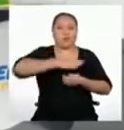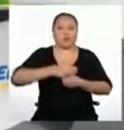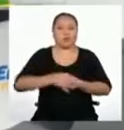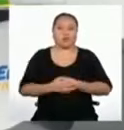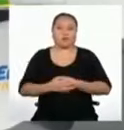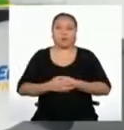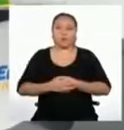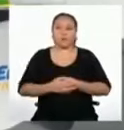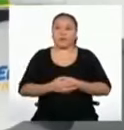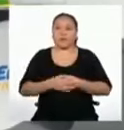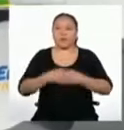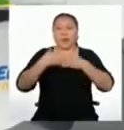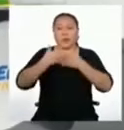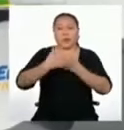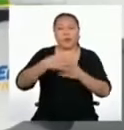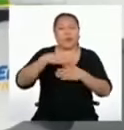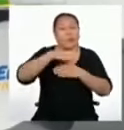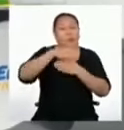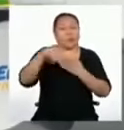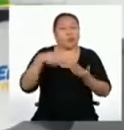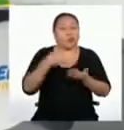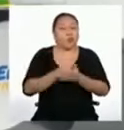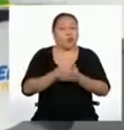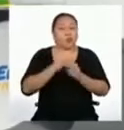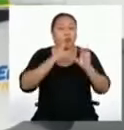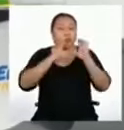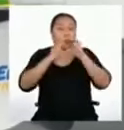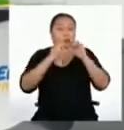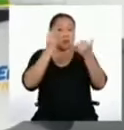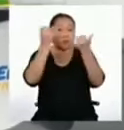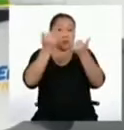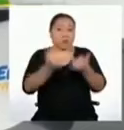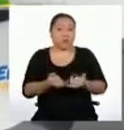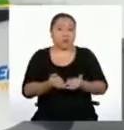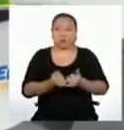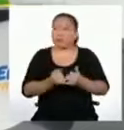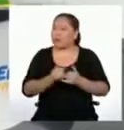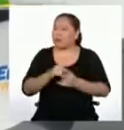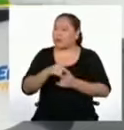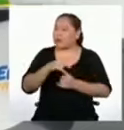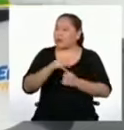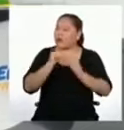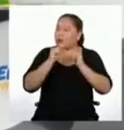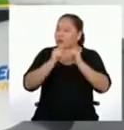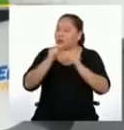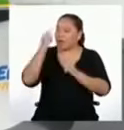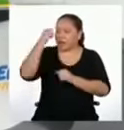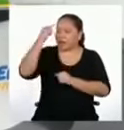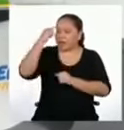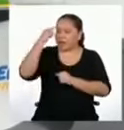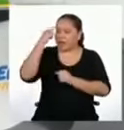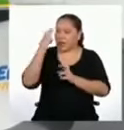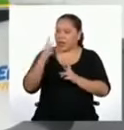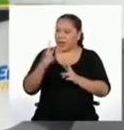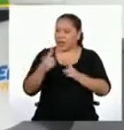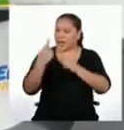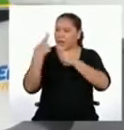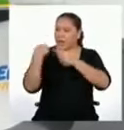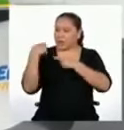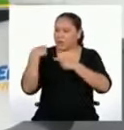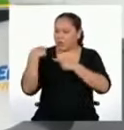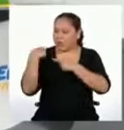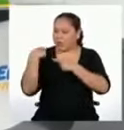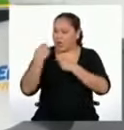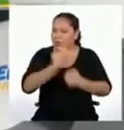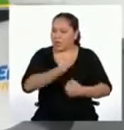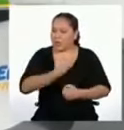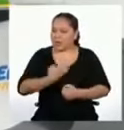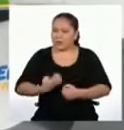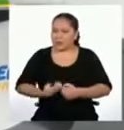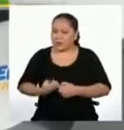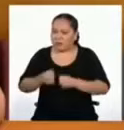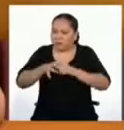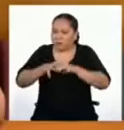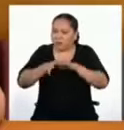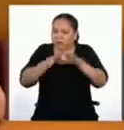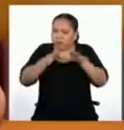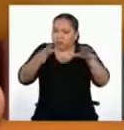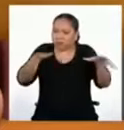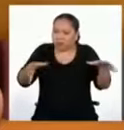lo que hemos conversado hoy, no puedo dejar de pensar que el rol que tiene el Estado es mucho más amplio que el que quizás